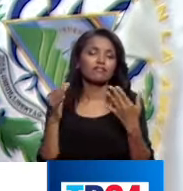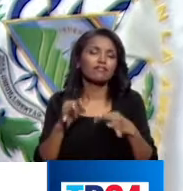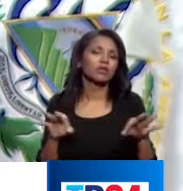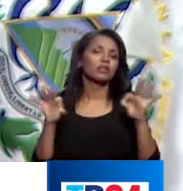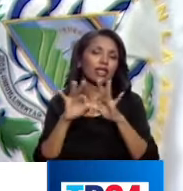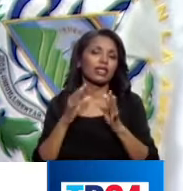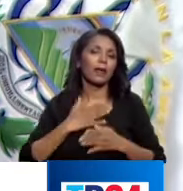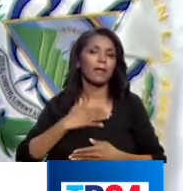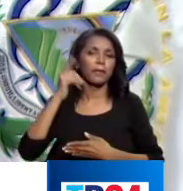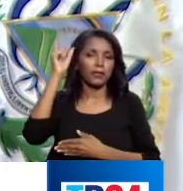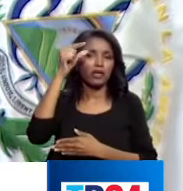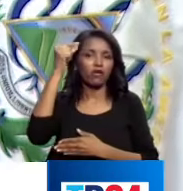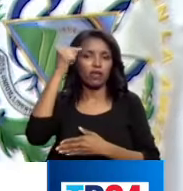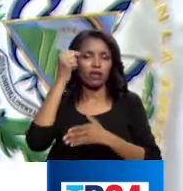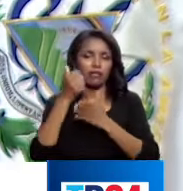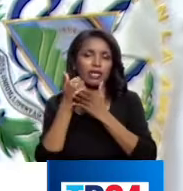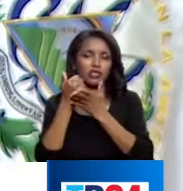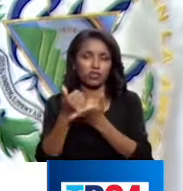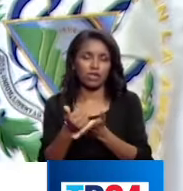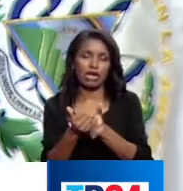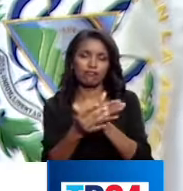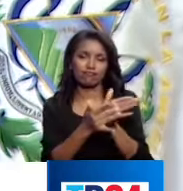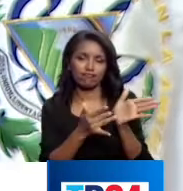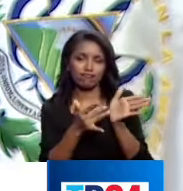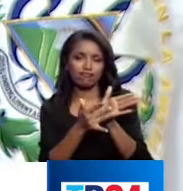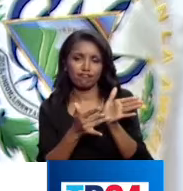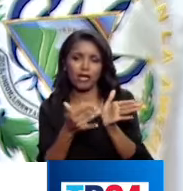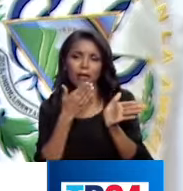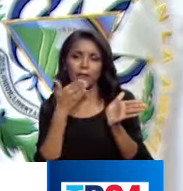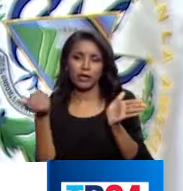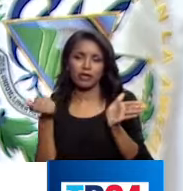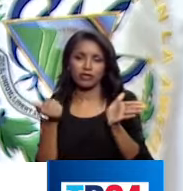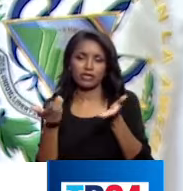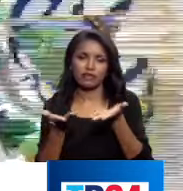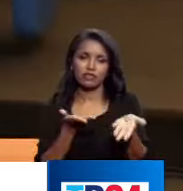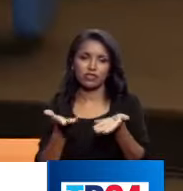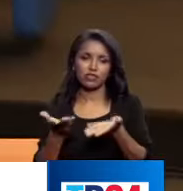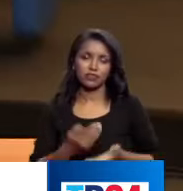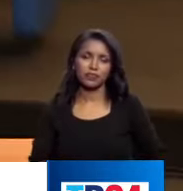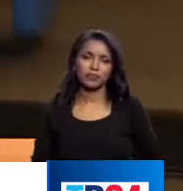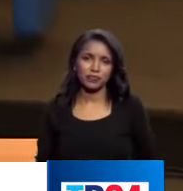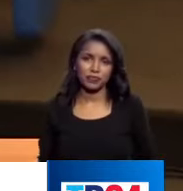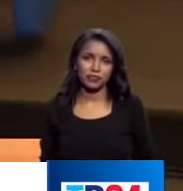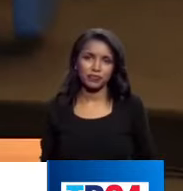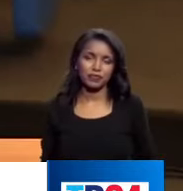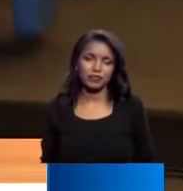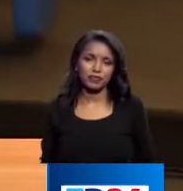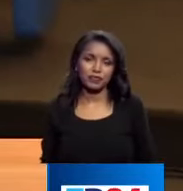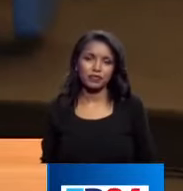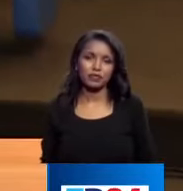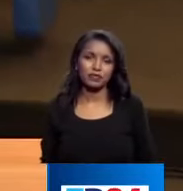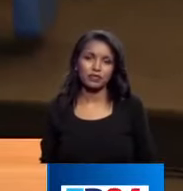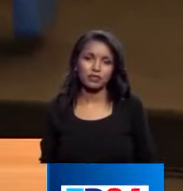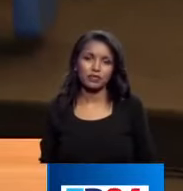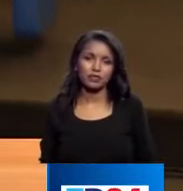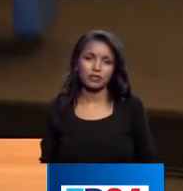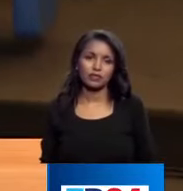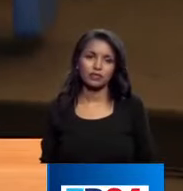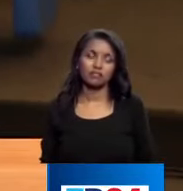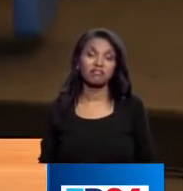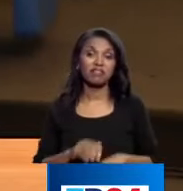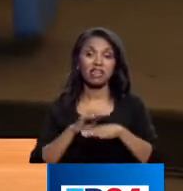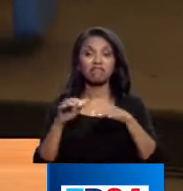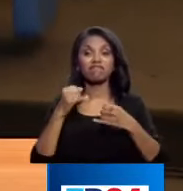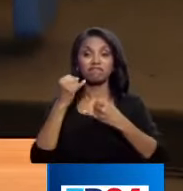instrumento importante al servicio de las tomas de decisiones para mejorar el sector turístico. Con esta respuesta